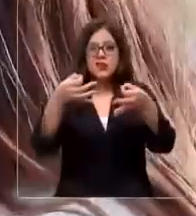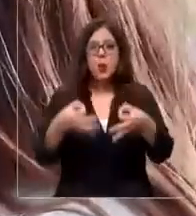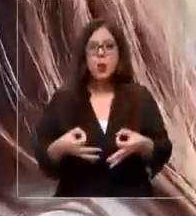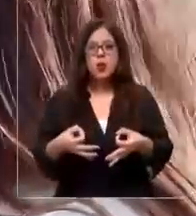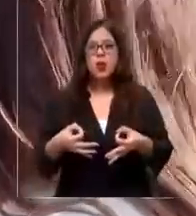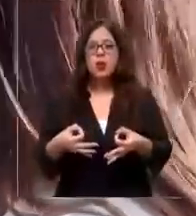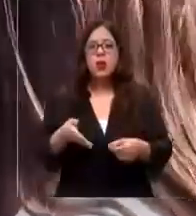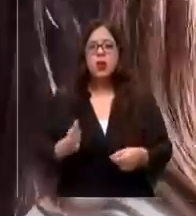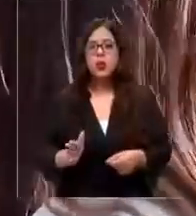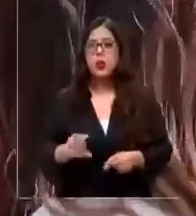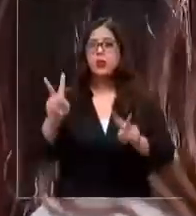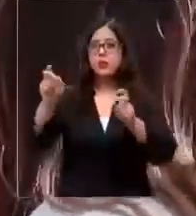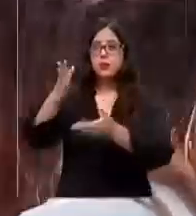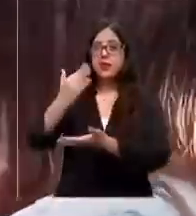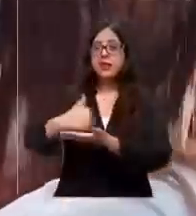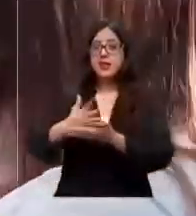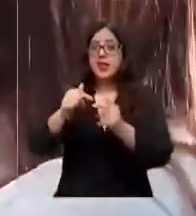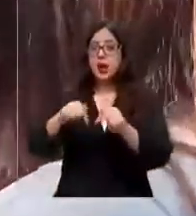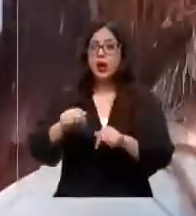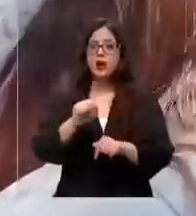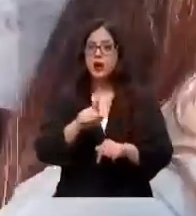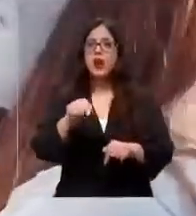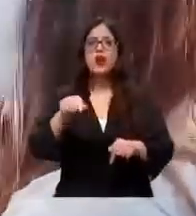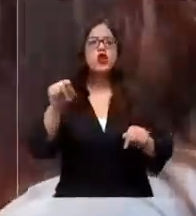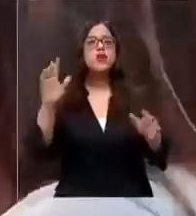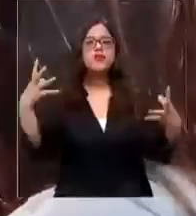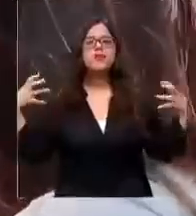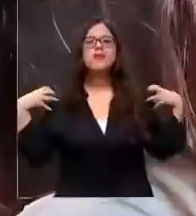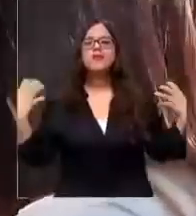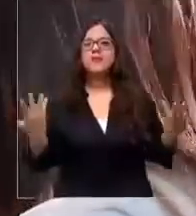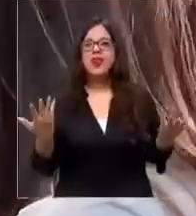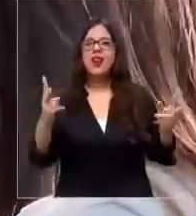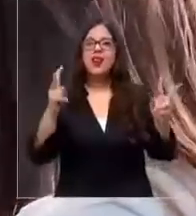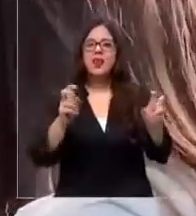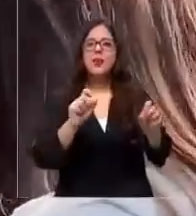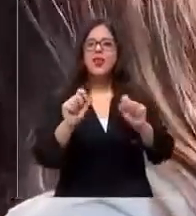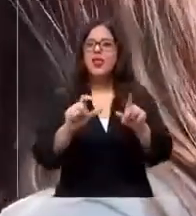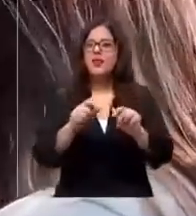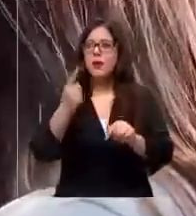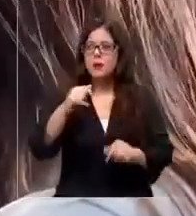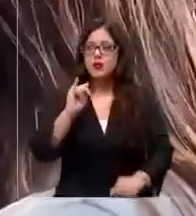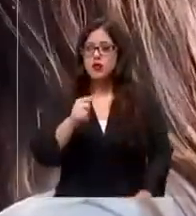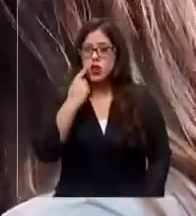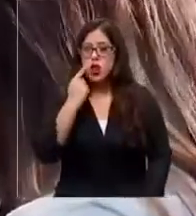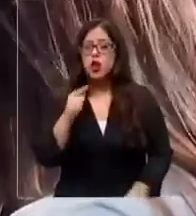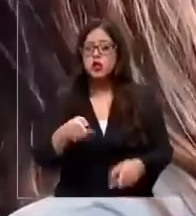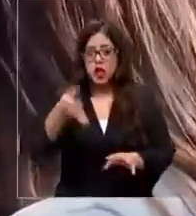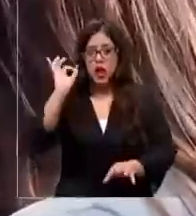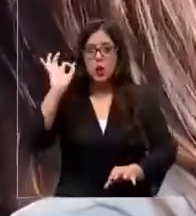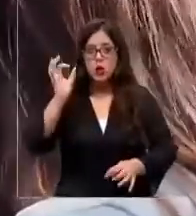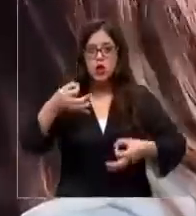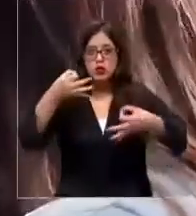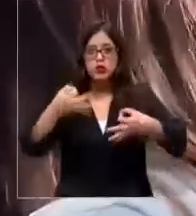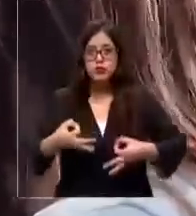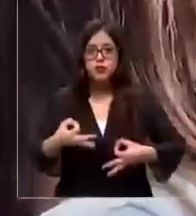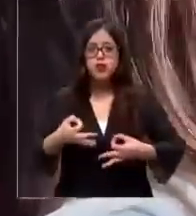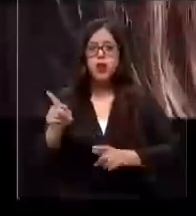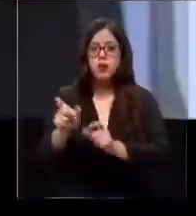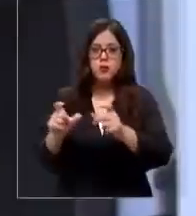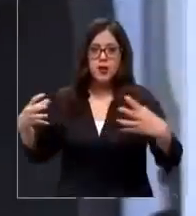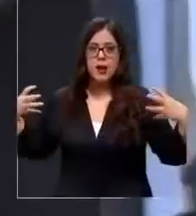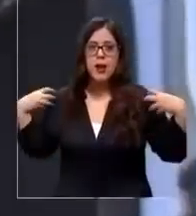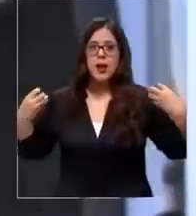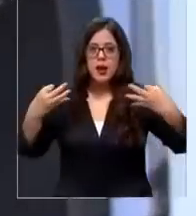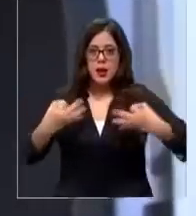De estrategia no puedo decir, esto corresponde a materias de defensa y por tanto, pero sí puedo decir que tuvimos una muy buena reunión con quienes están a